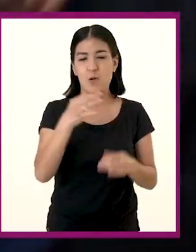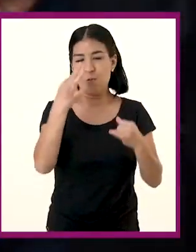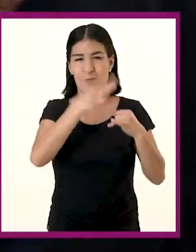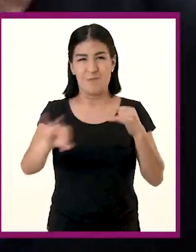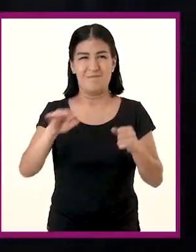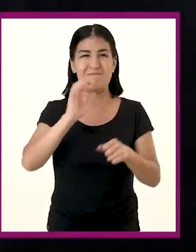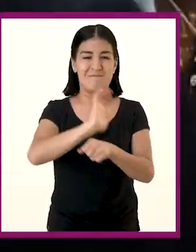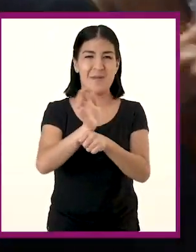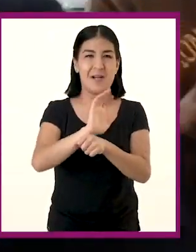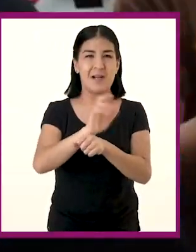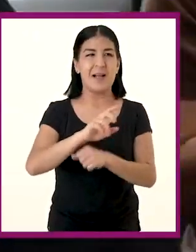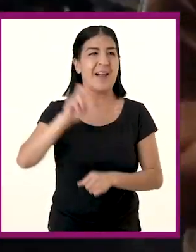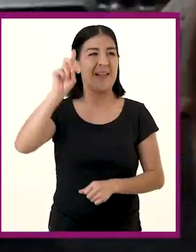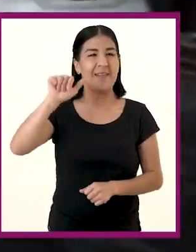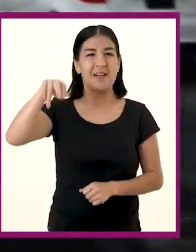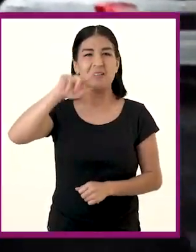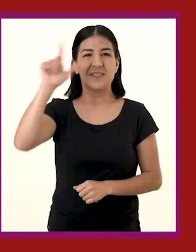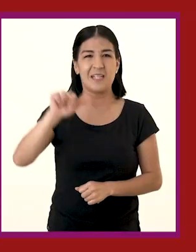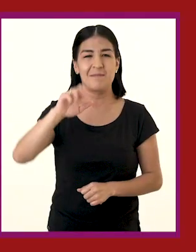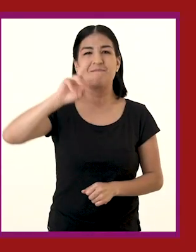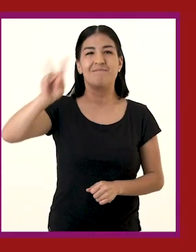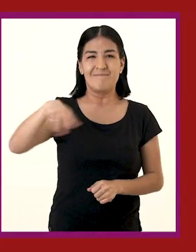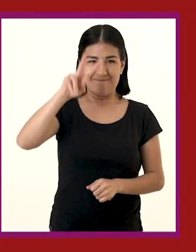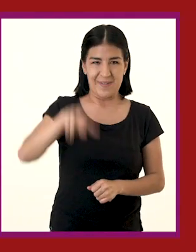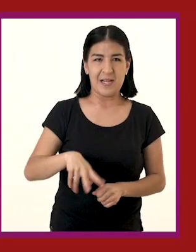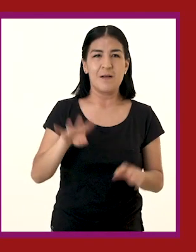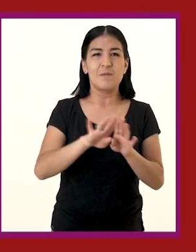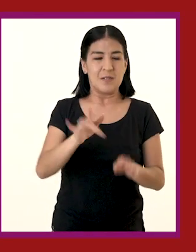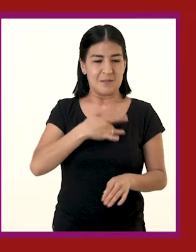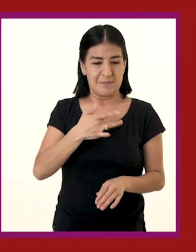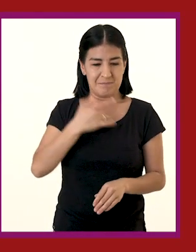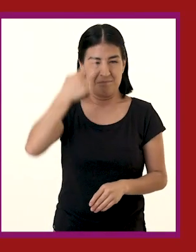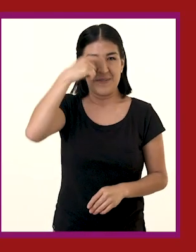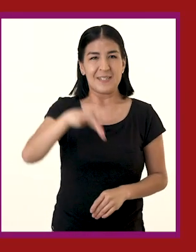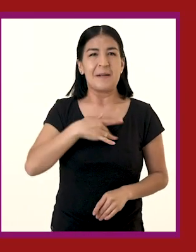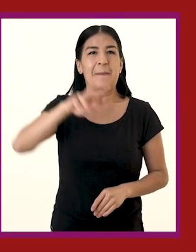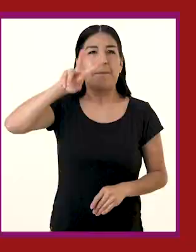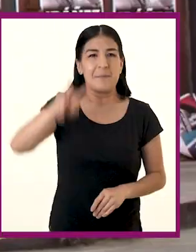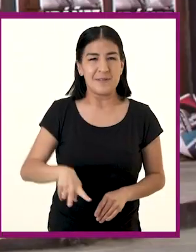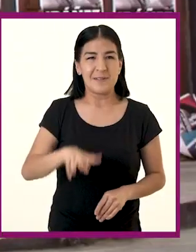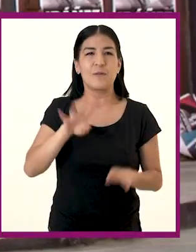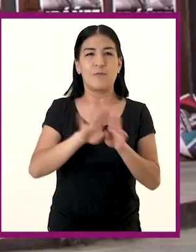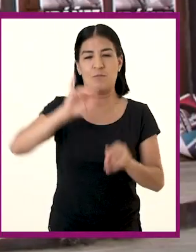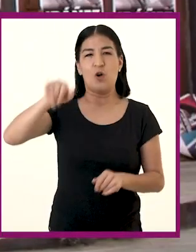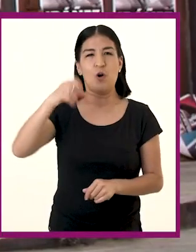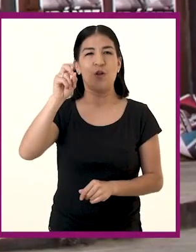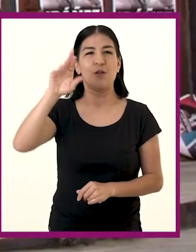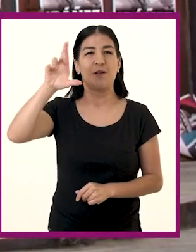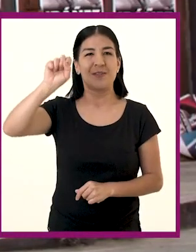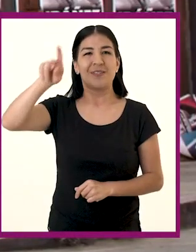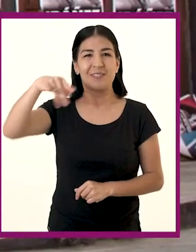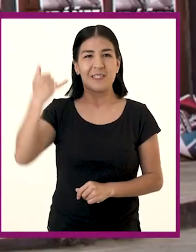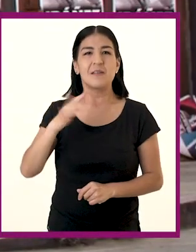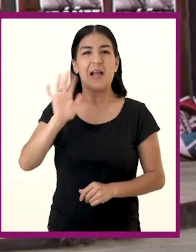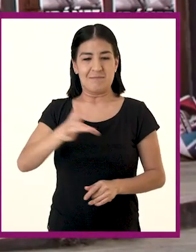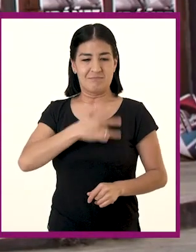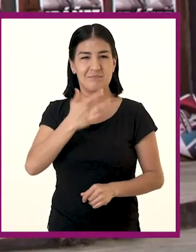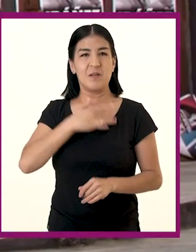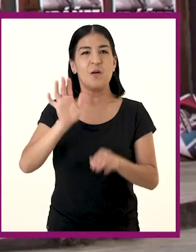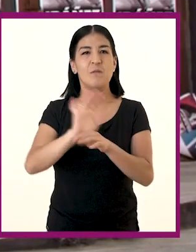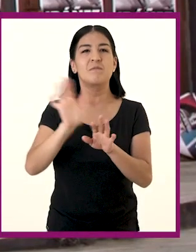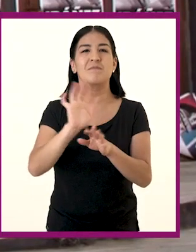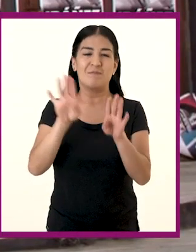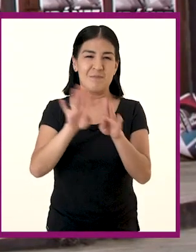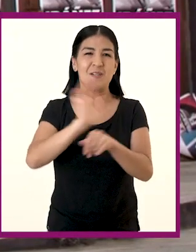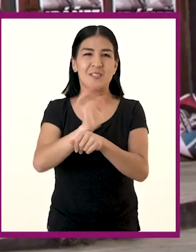Recientemente, y con su última película, La Danza de la Realidad, se ha comenzado una revaloración del cine de Jodorowsky, que ya